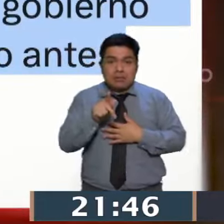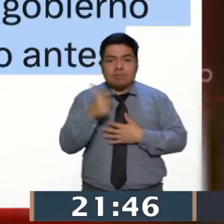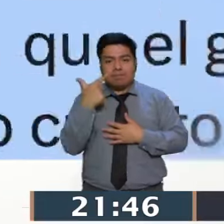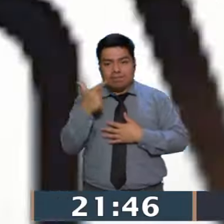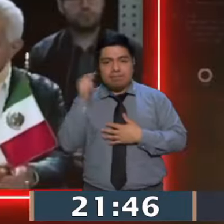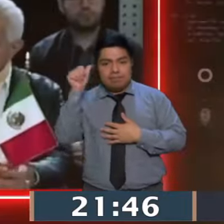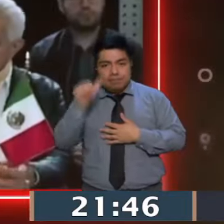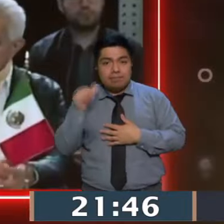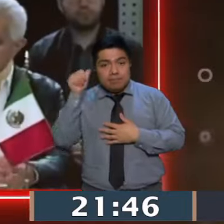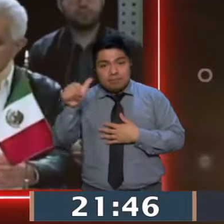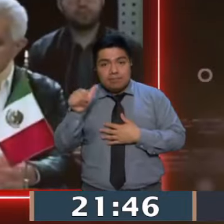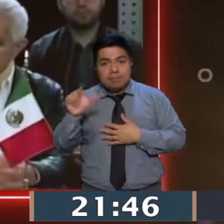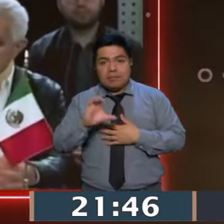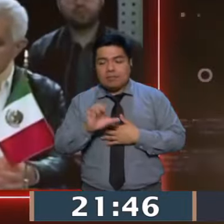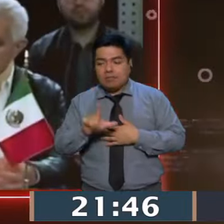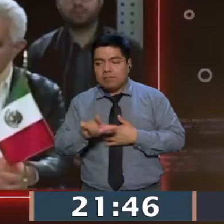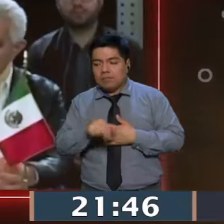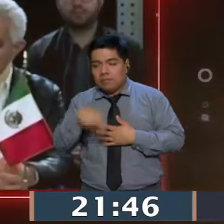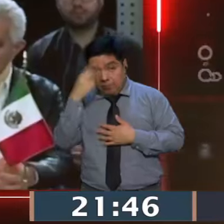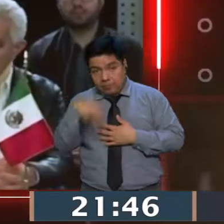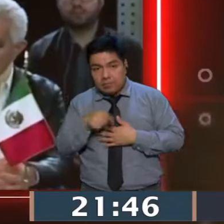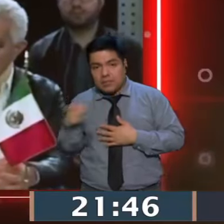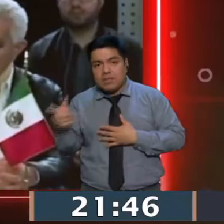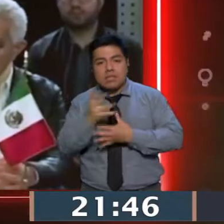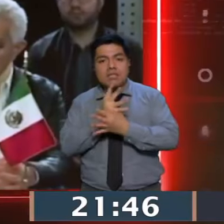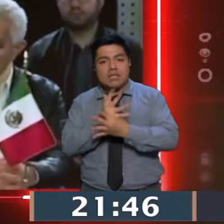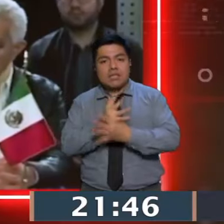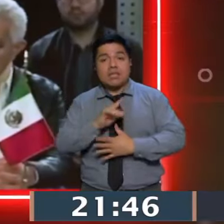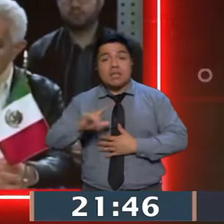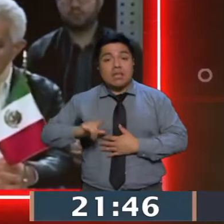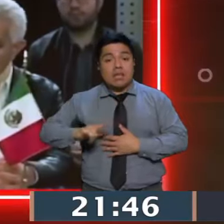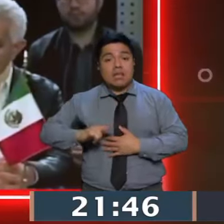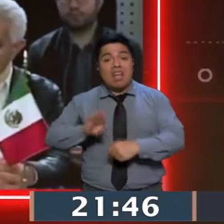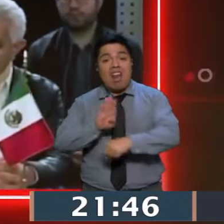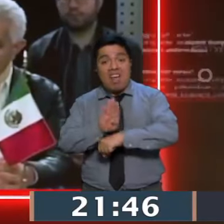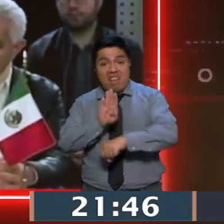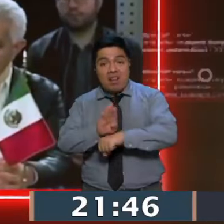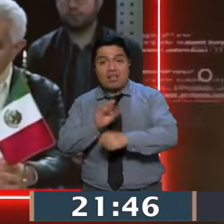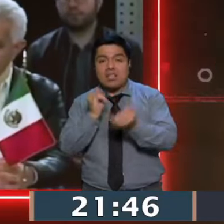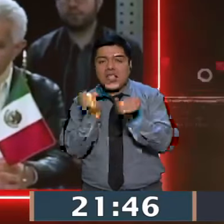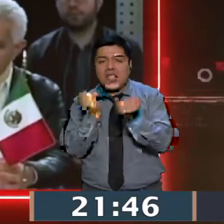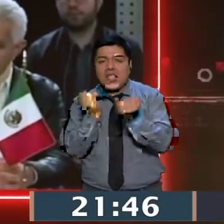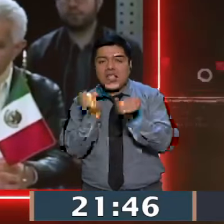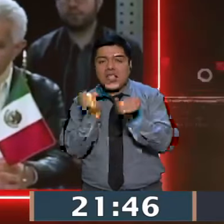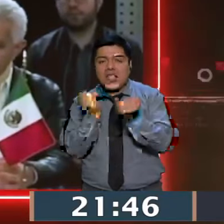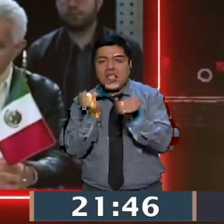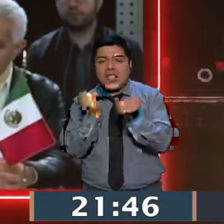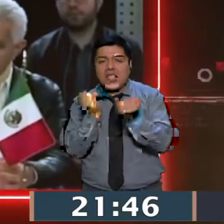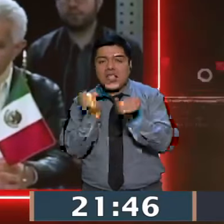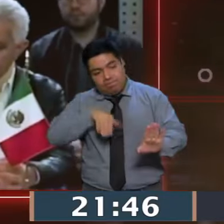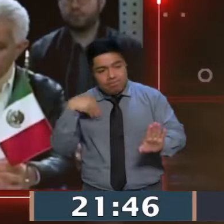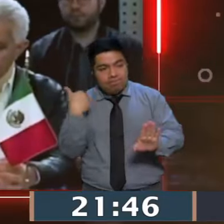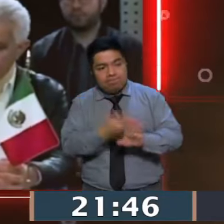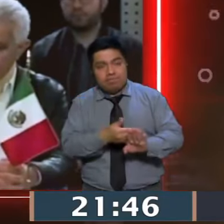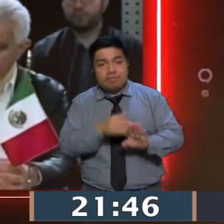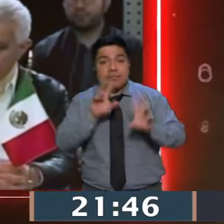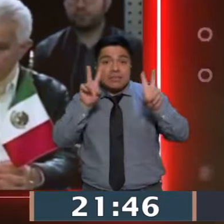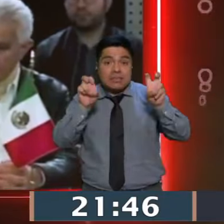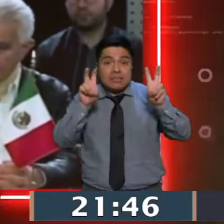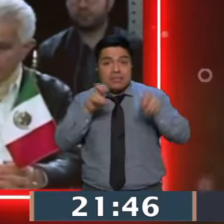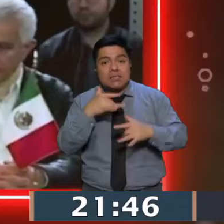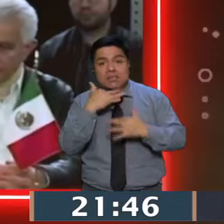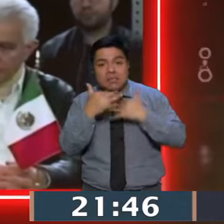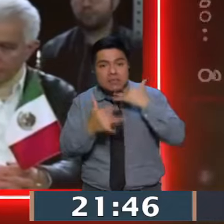de abril, la canciller mexicana declaró que el gobierno de Brasil había informado que la acusación por presunta corrupción en el